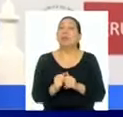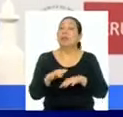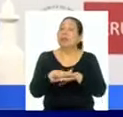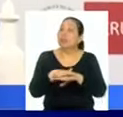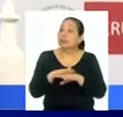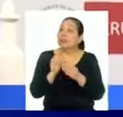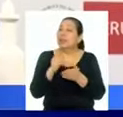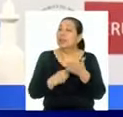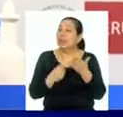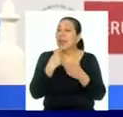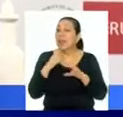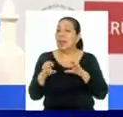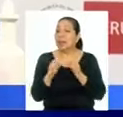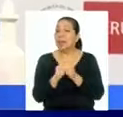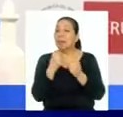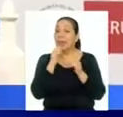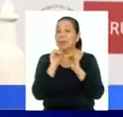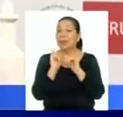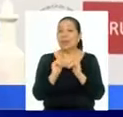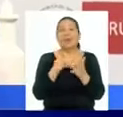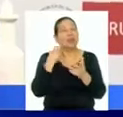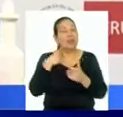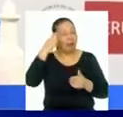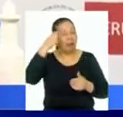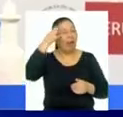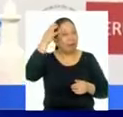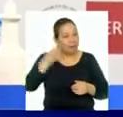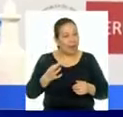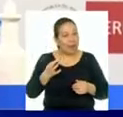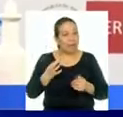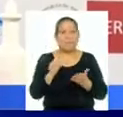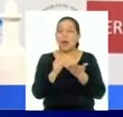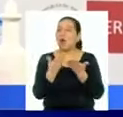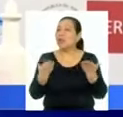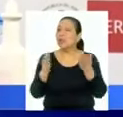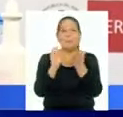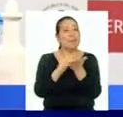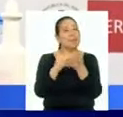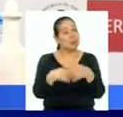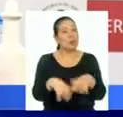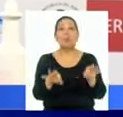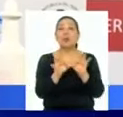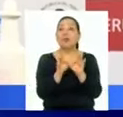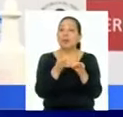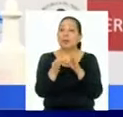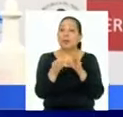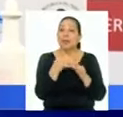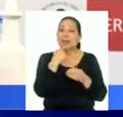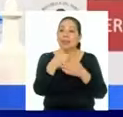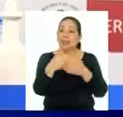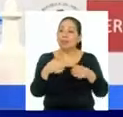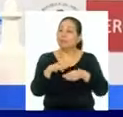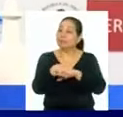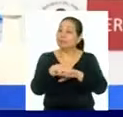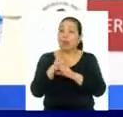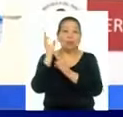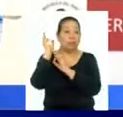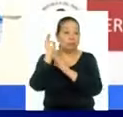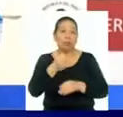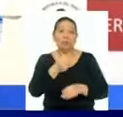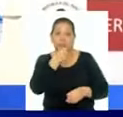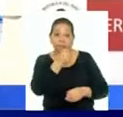un poco de lo que hemos hecho y lo que estamos dejando y lo que creemos debería priorizarse. Como bien se ha señalado, se trata de una conferencia